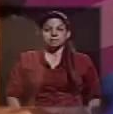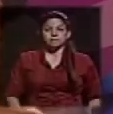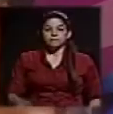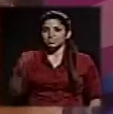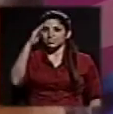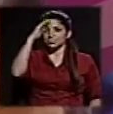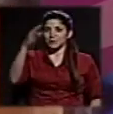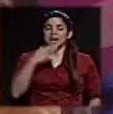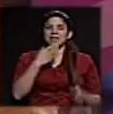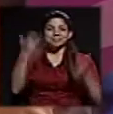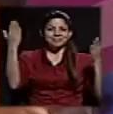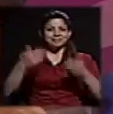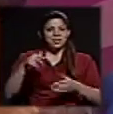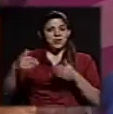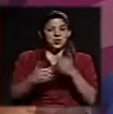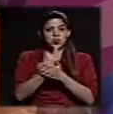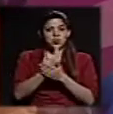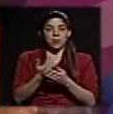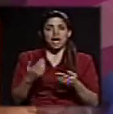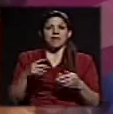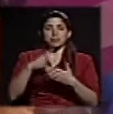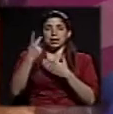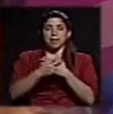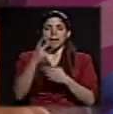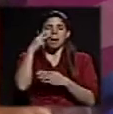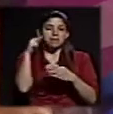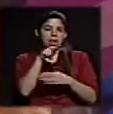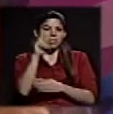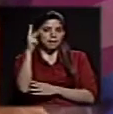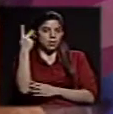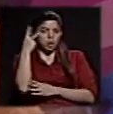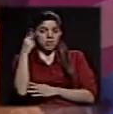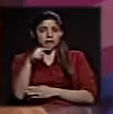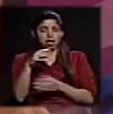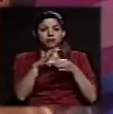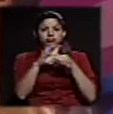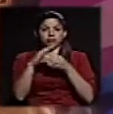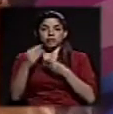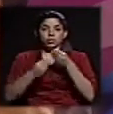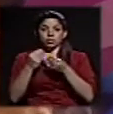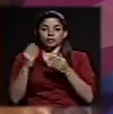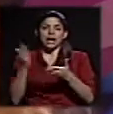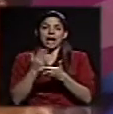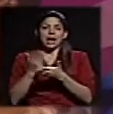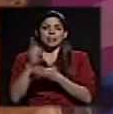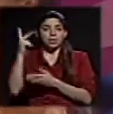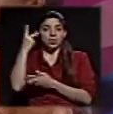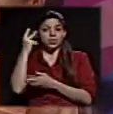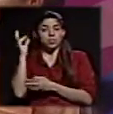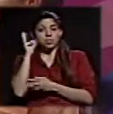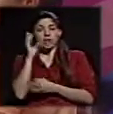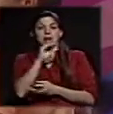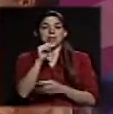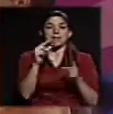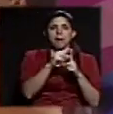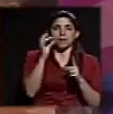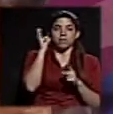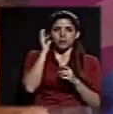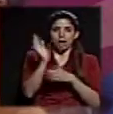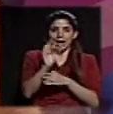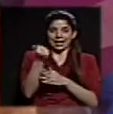Hola, le damos la bienvenida a esta nueva edición de Miradas Políticas, una coproducción de Agenda Política de Mujeres y Palabra de Mujer de Canal